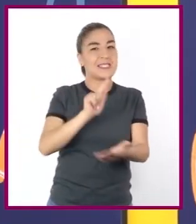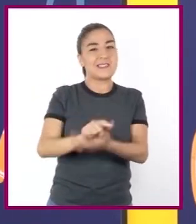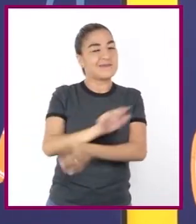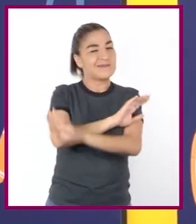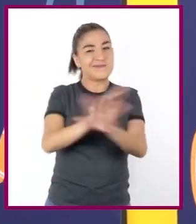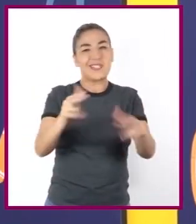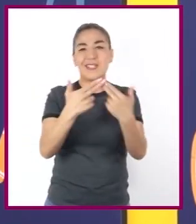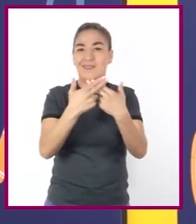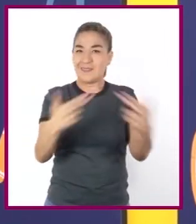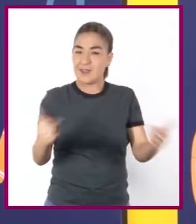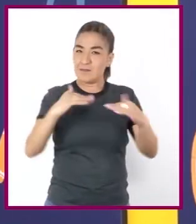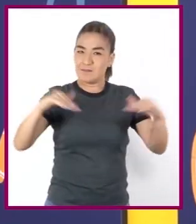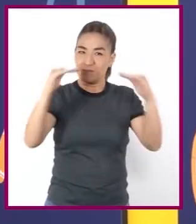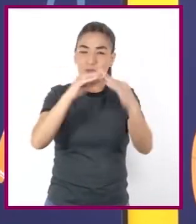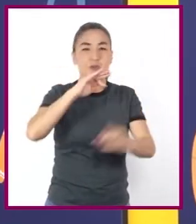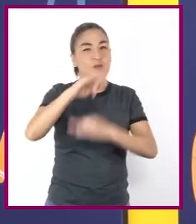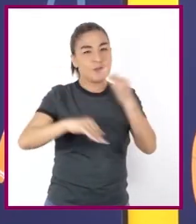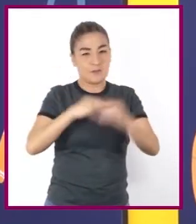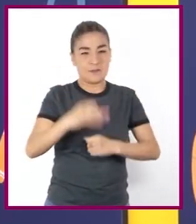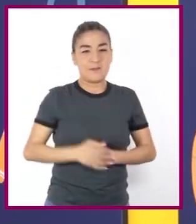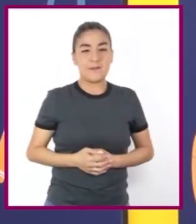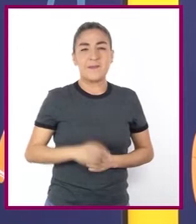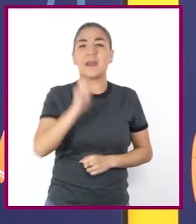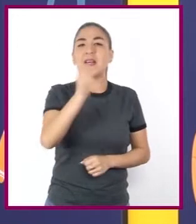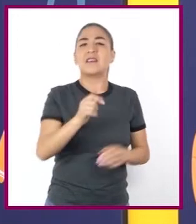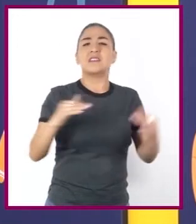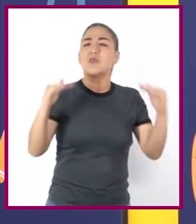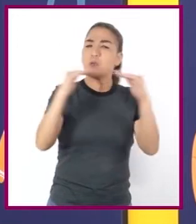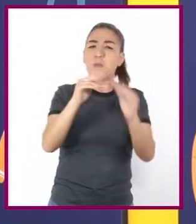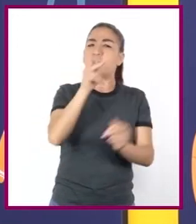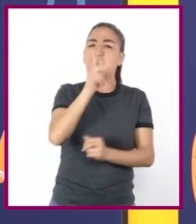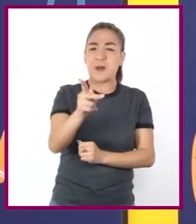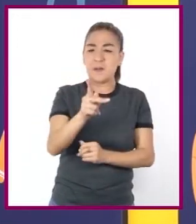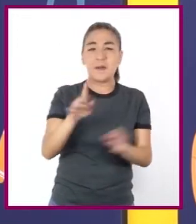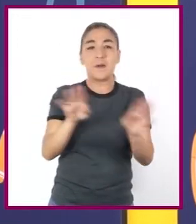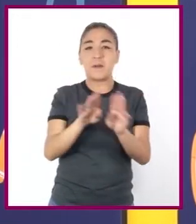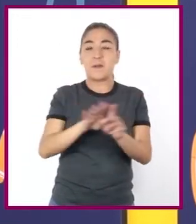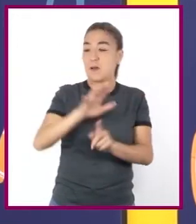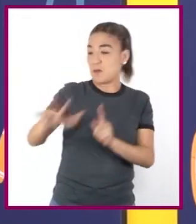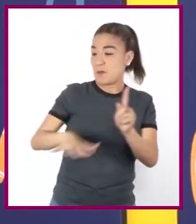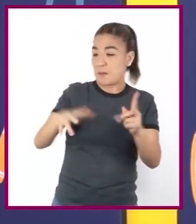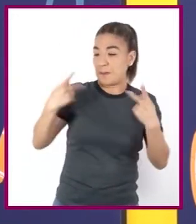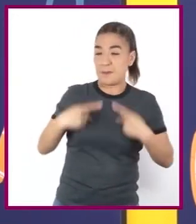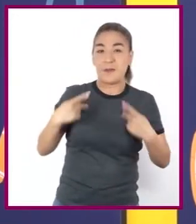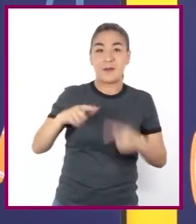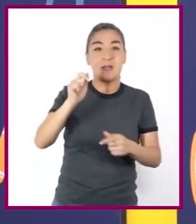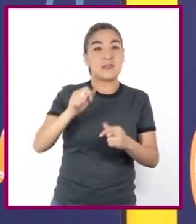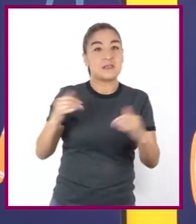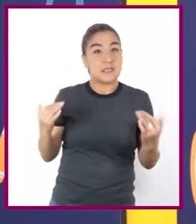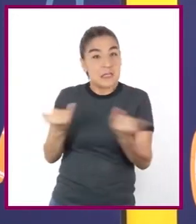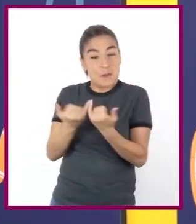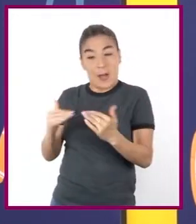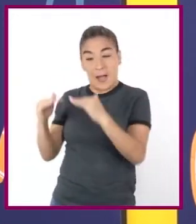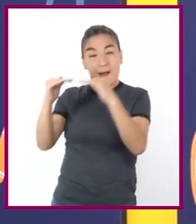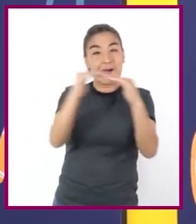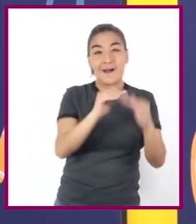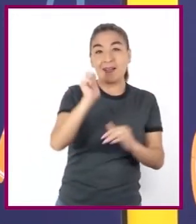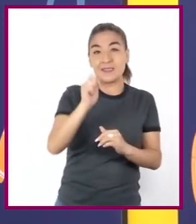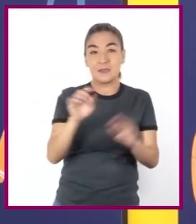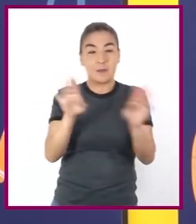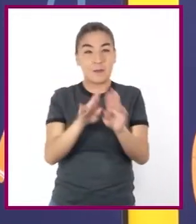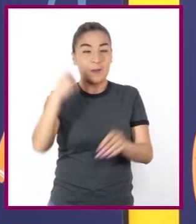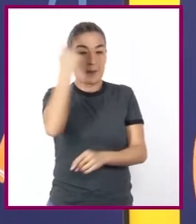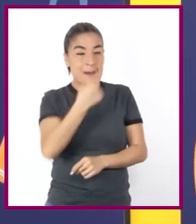Cuando hablamos de igualdad, no queremos decir que todas las personas sean iguales entre sí y se parezcan en